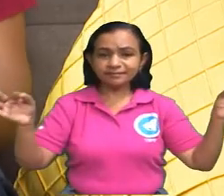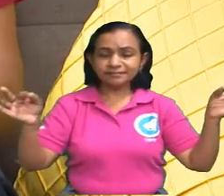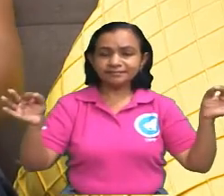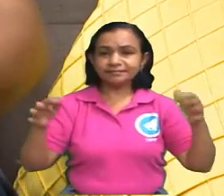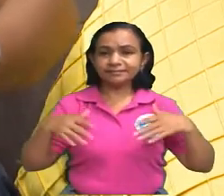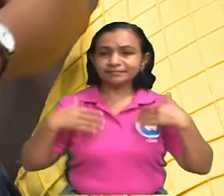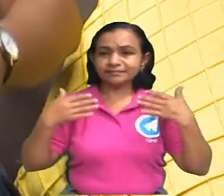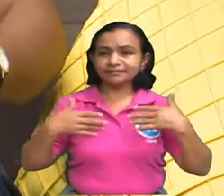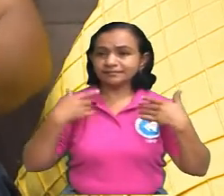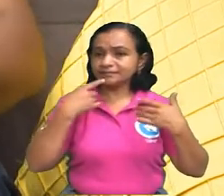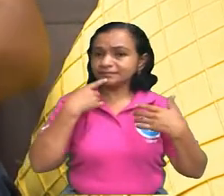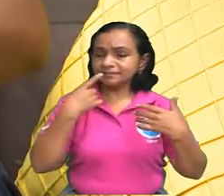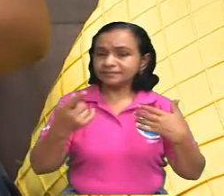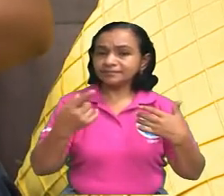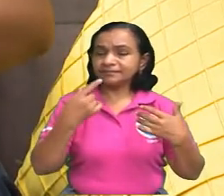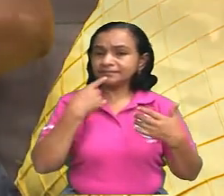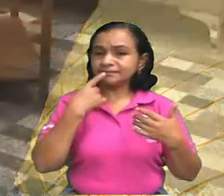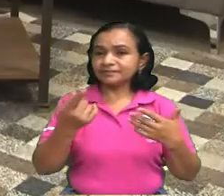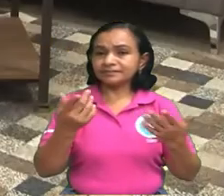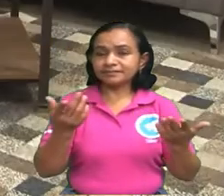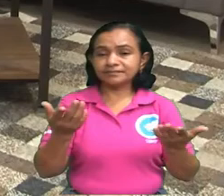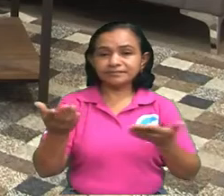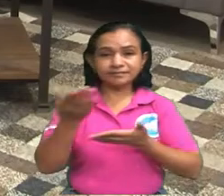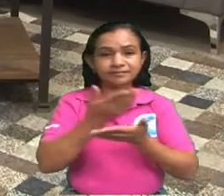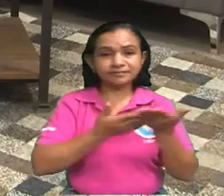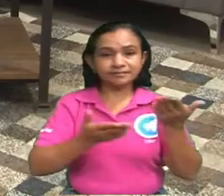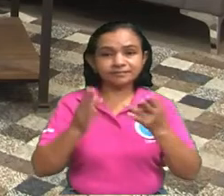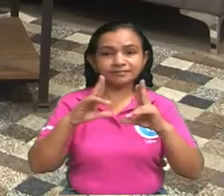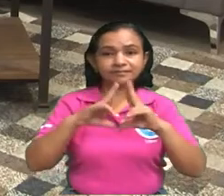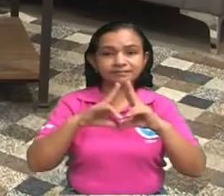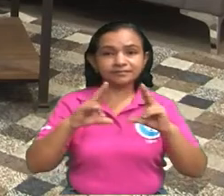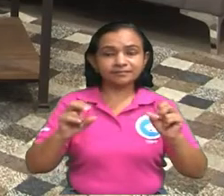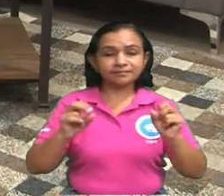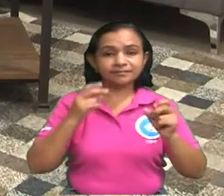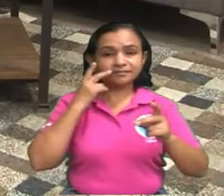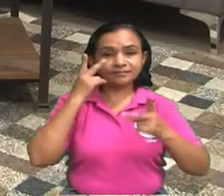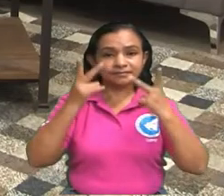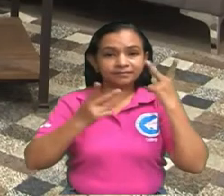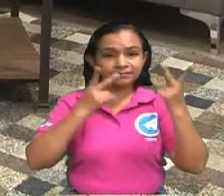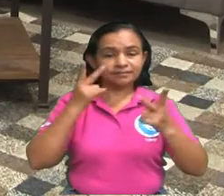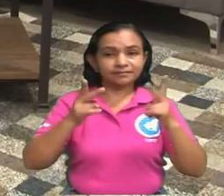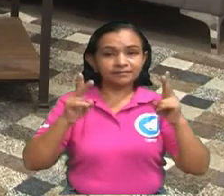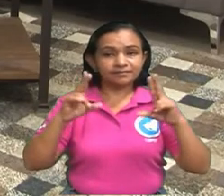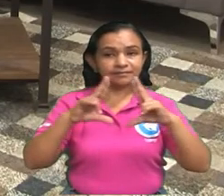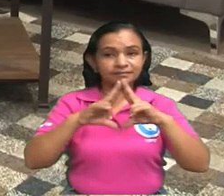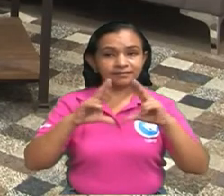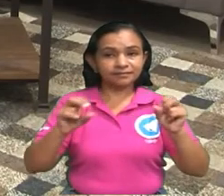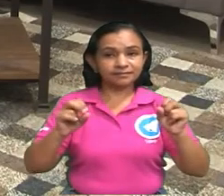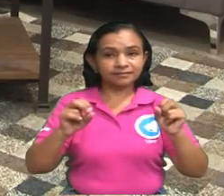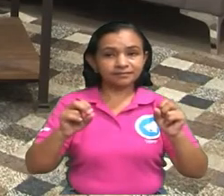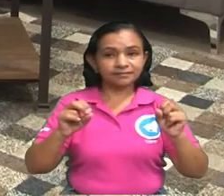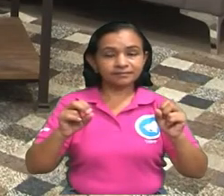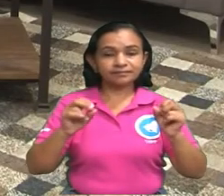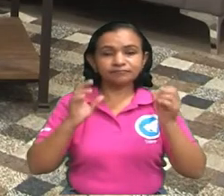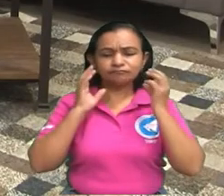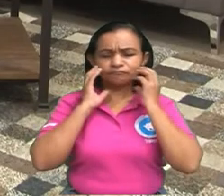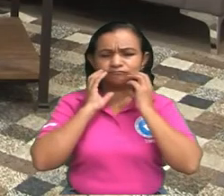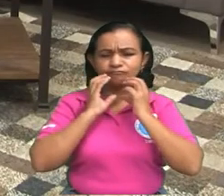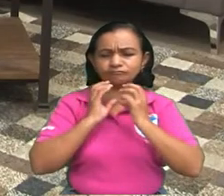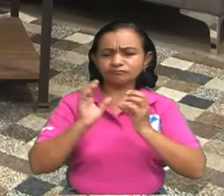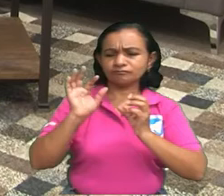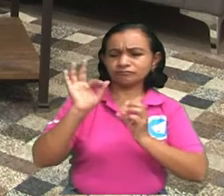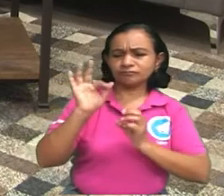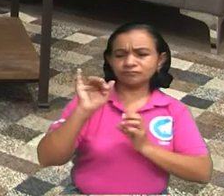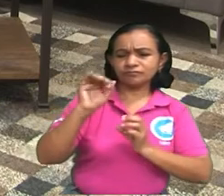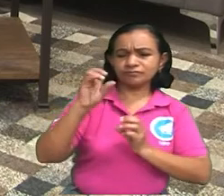pintoresca que él facilita, que él nos comparte a los nicaragüenses en su visita a Nicaragua, referido a la barba de Fidel? Bueno,